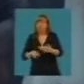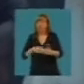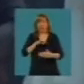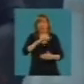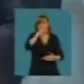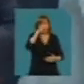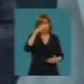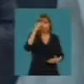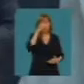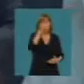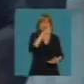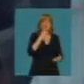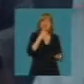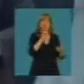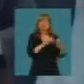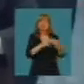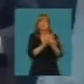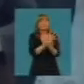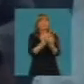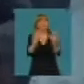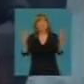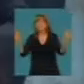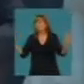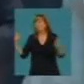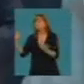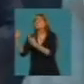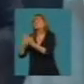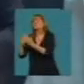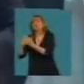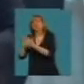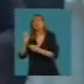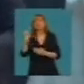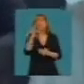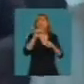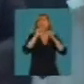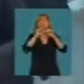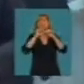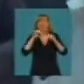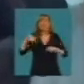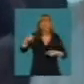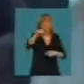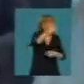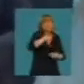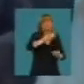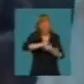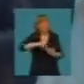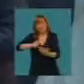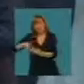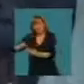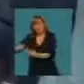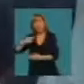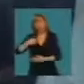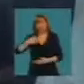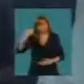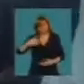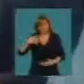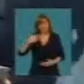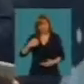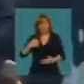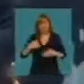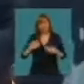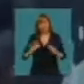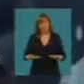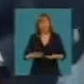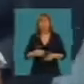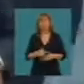Nación, a los señores ministros, secretarios y procuradora nombrados, quienes firman ante mí, doy fe. Luego de